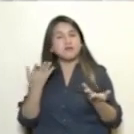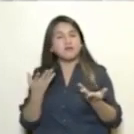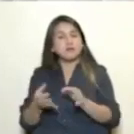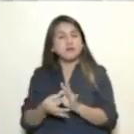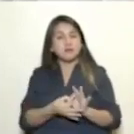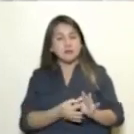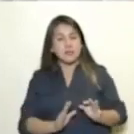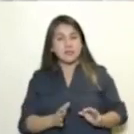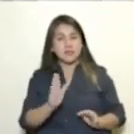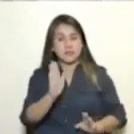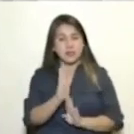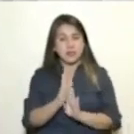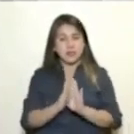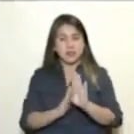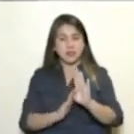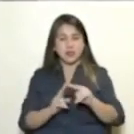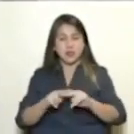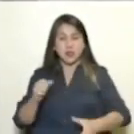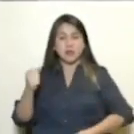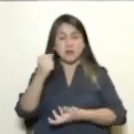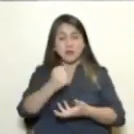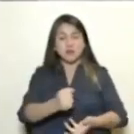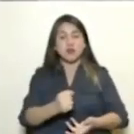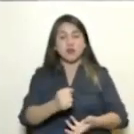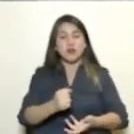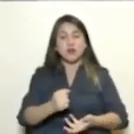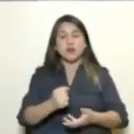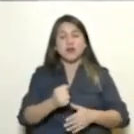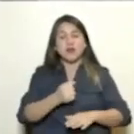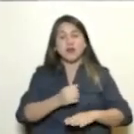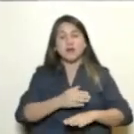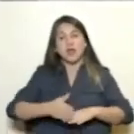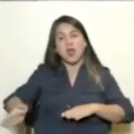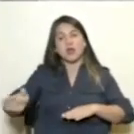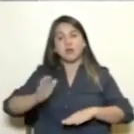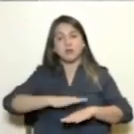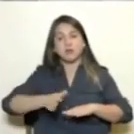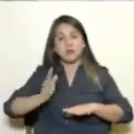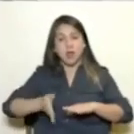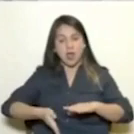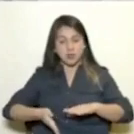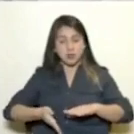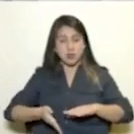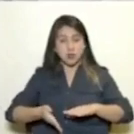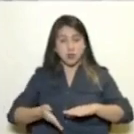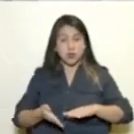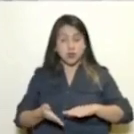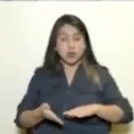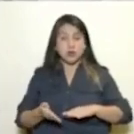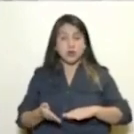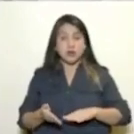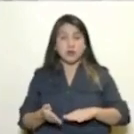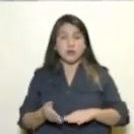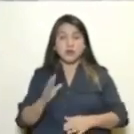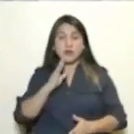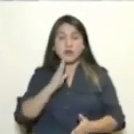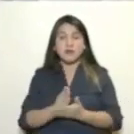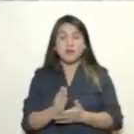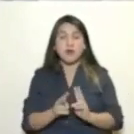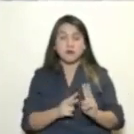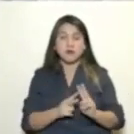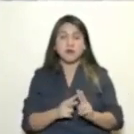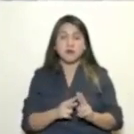creciendo las inversiones de largo plazo que hay que hacer? Las pasemos por un nuevo